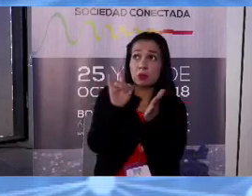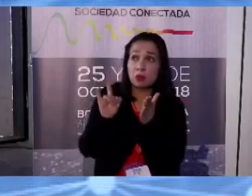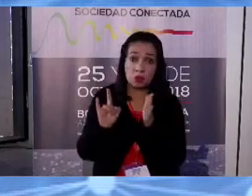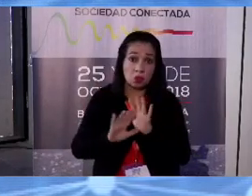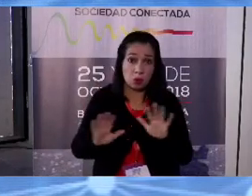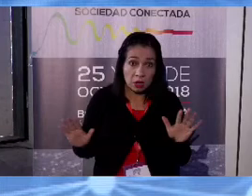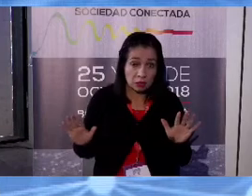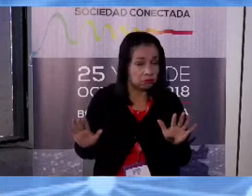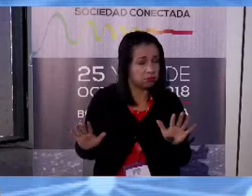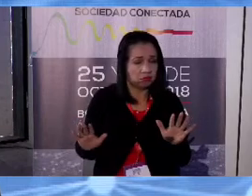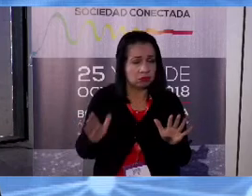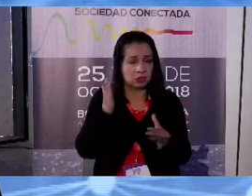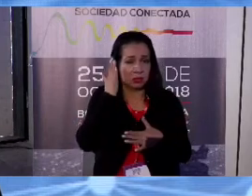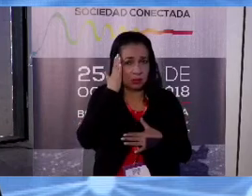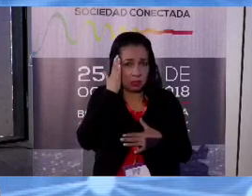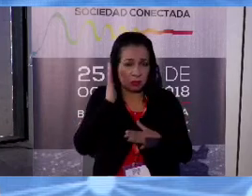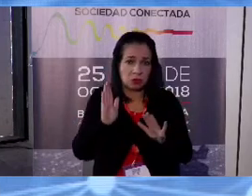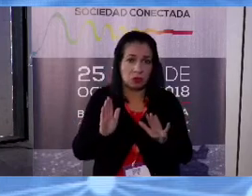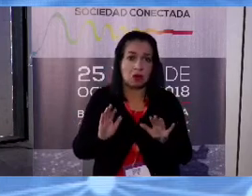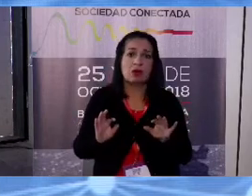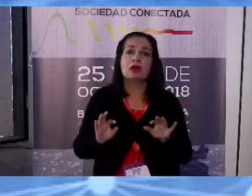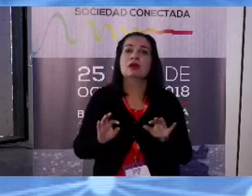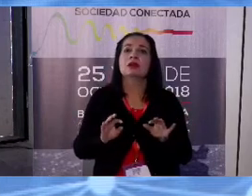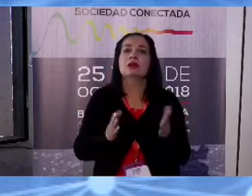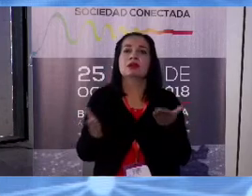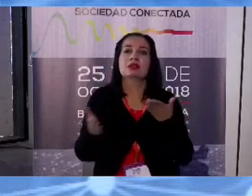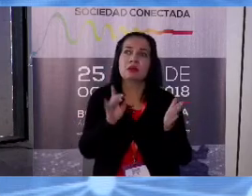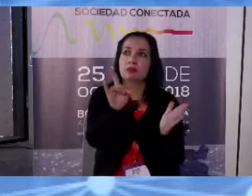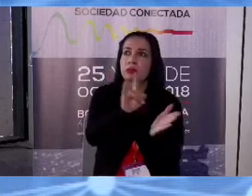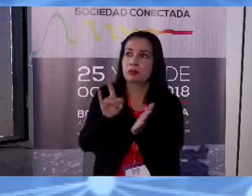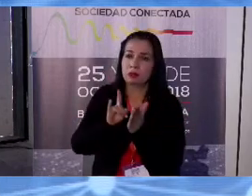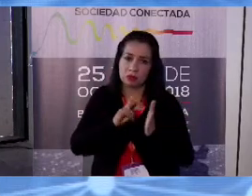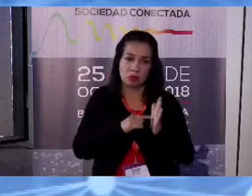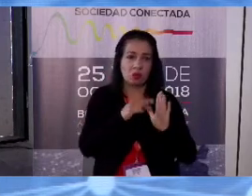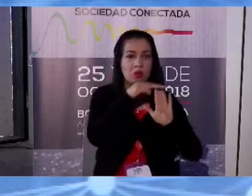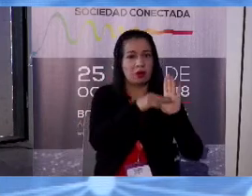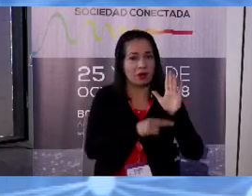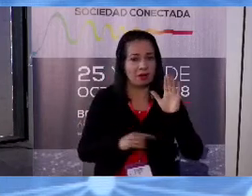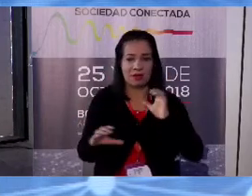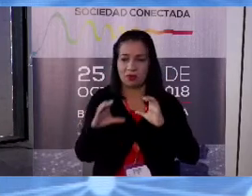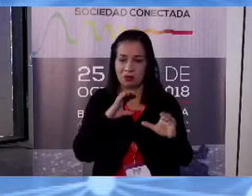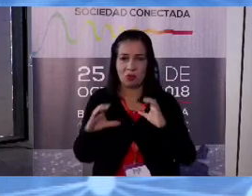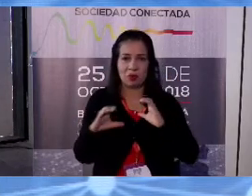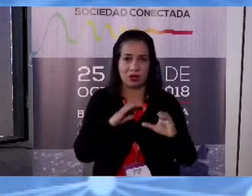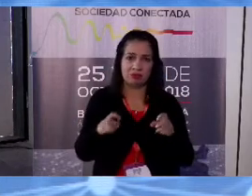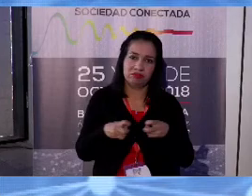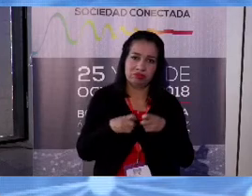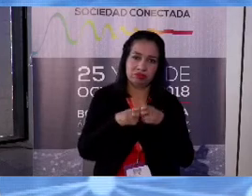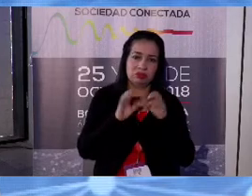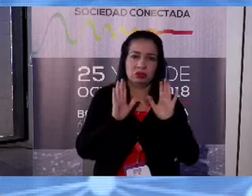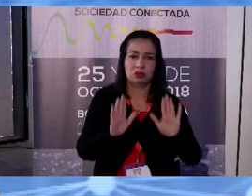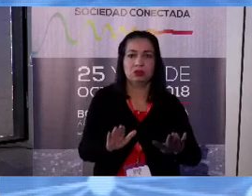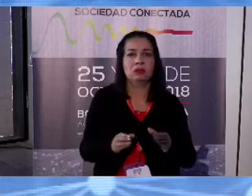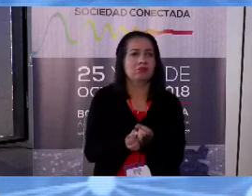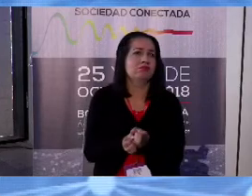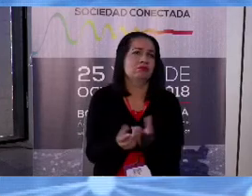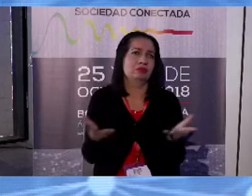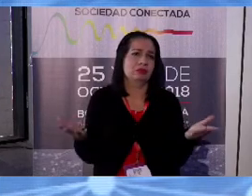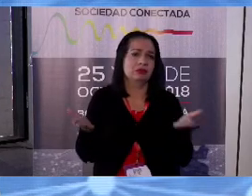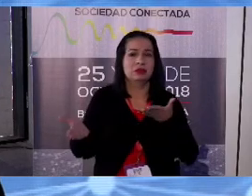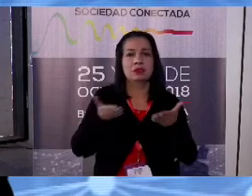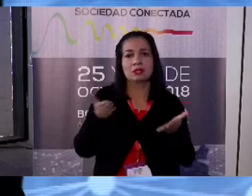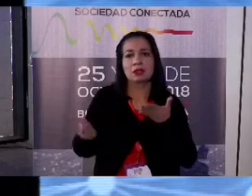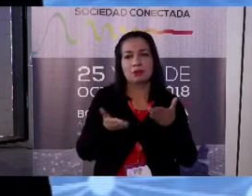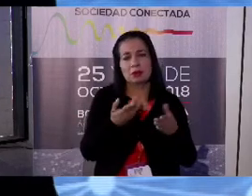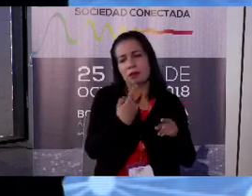móvil no es solamente el servicio móvil en la definición del reglamento de radiocomunicaciones hay múltiples servicios